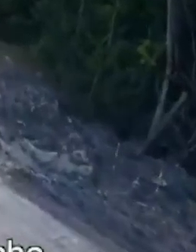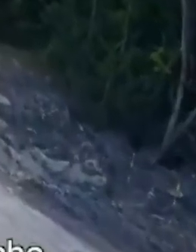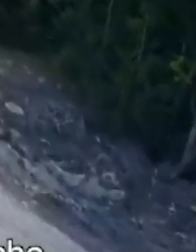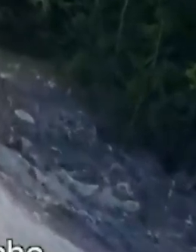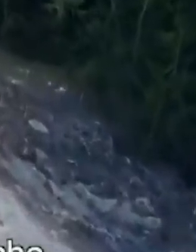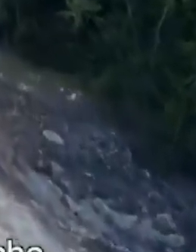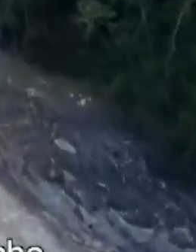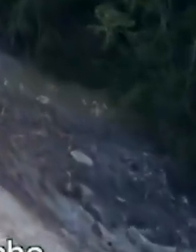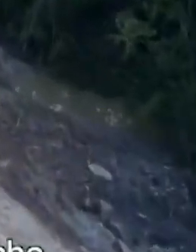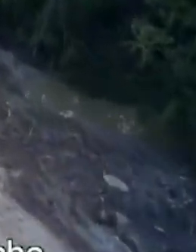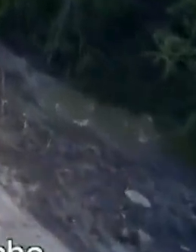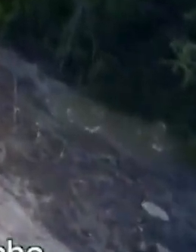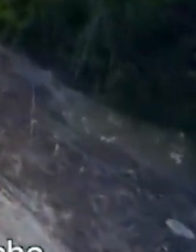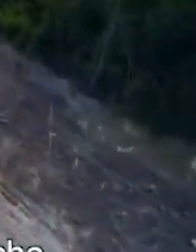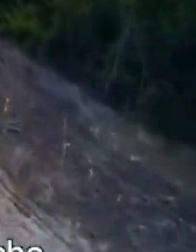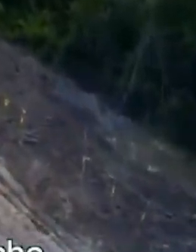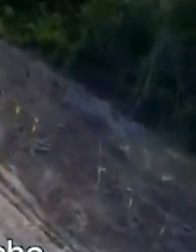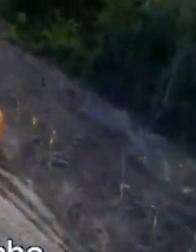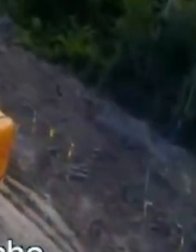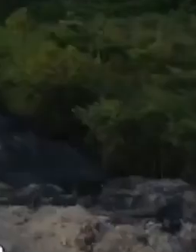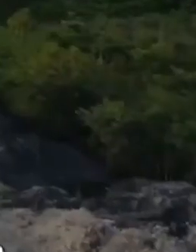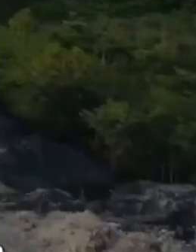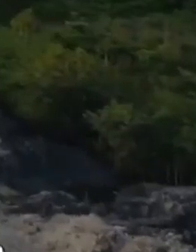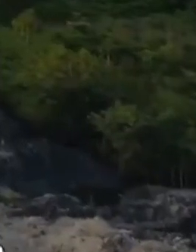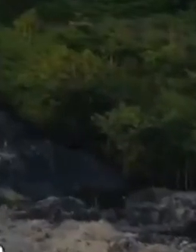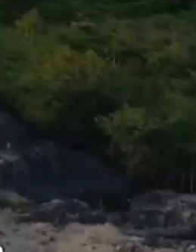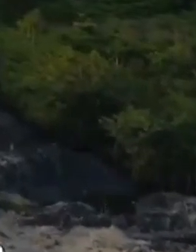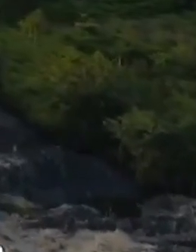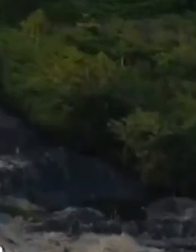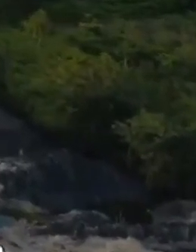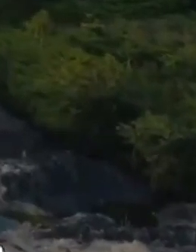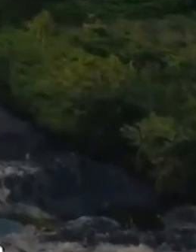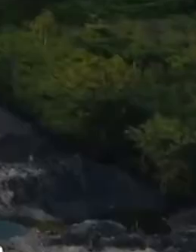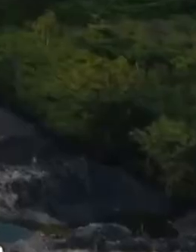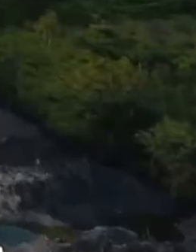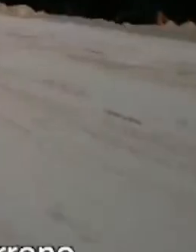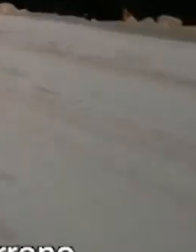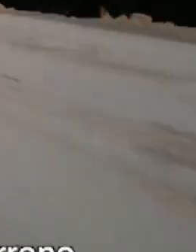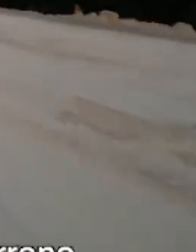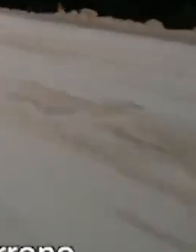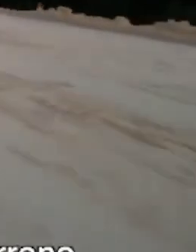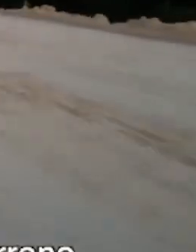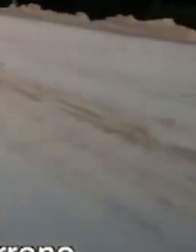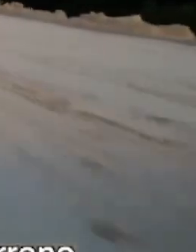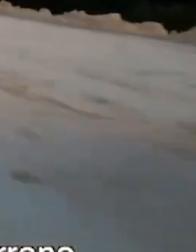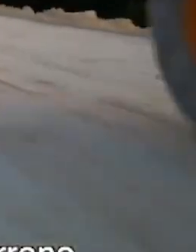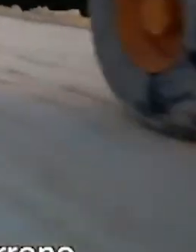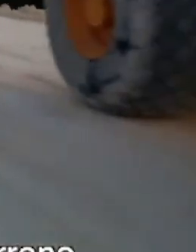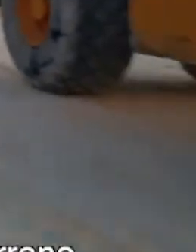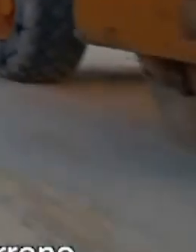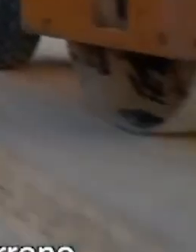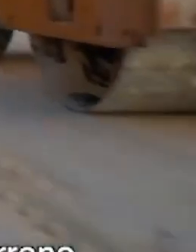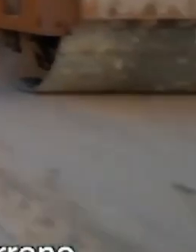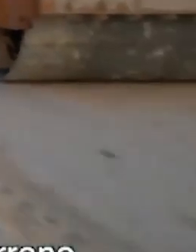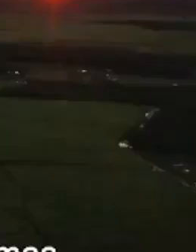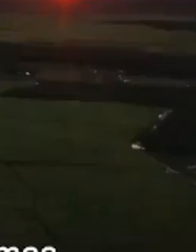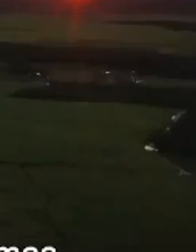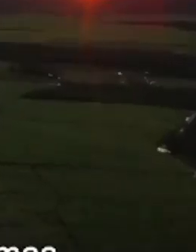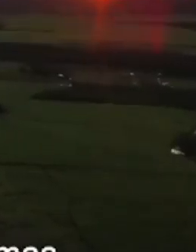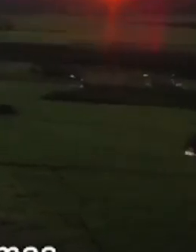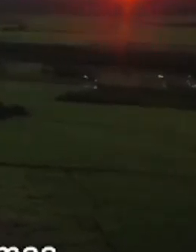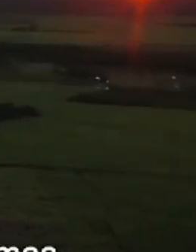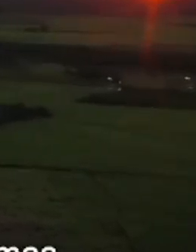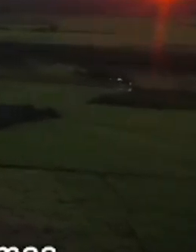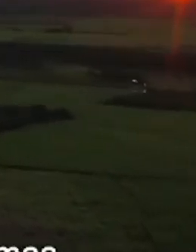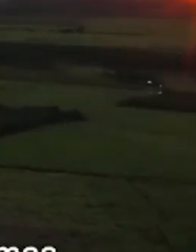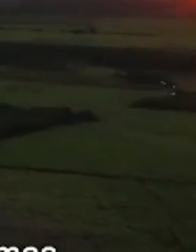En el tramo 2, en Champotón, Campeche, avanza la conformación de terraplén con acciones para la estabilización del terreno. Y a la